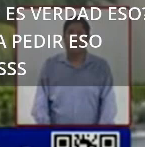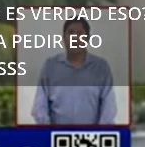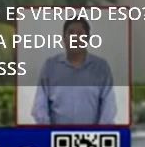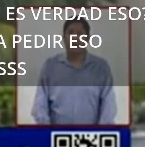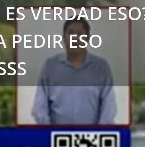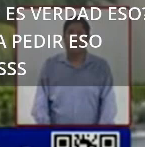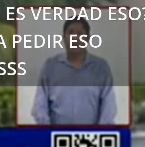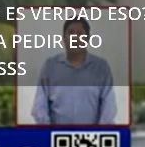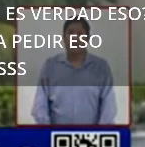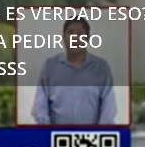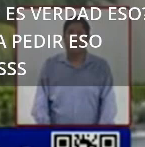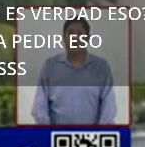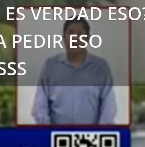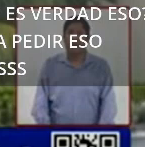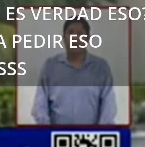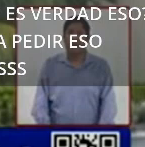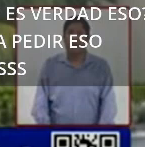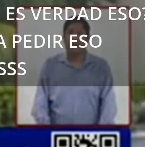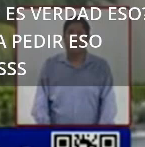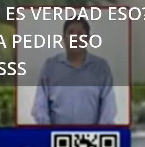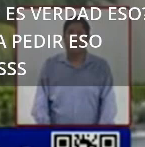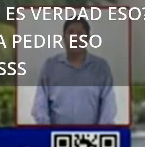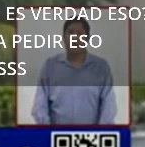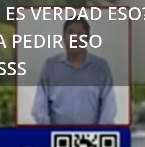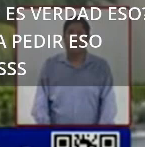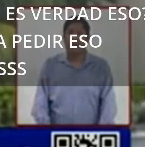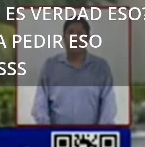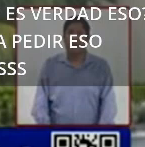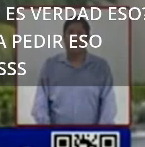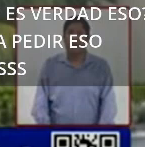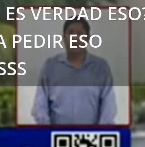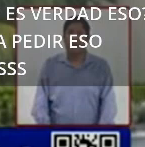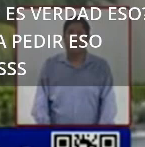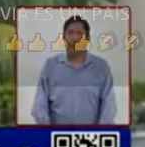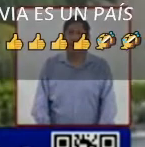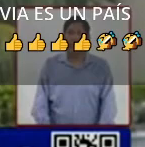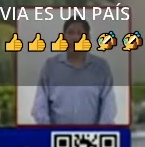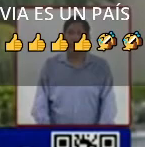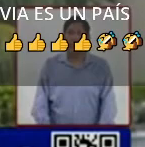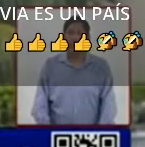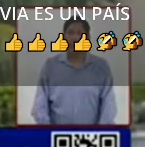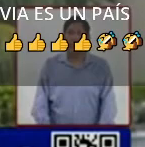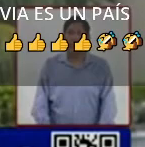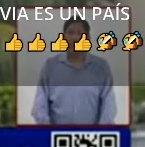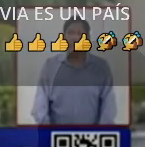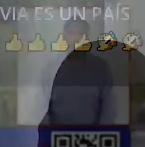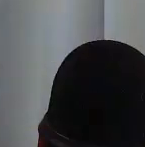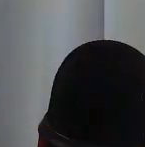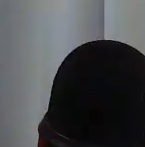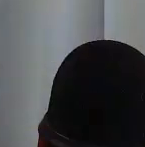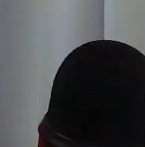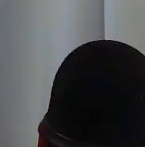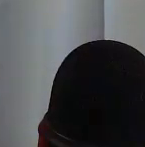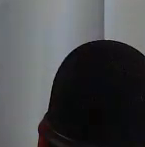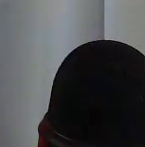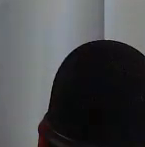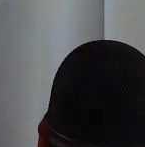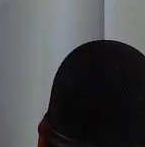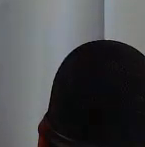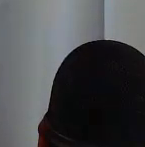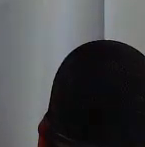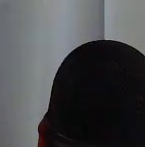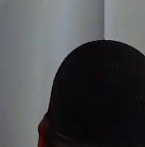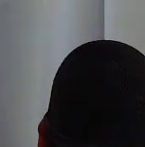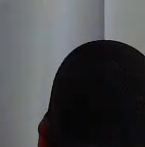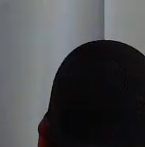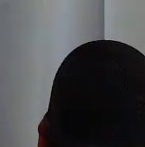cualquier lado. Era una persona de España, debe ser normal. ¿Qué es normal? ¿Cómo va a ser normal, amigo? ¿Cómo va a ser normal que te pidan